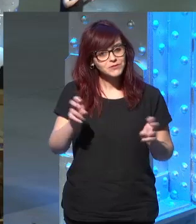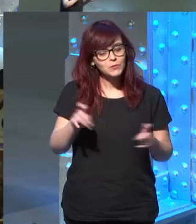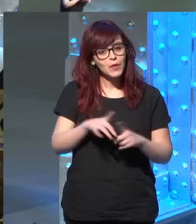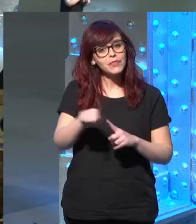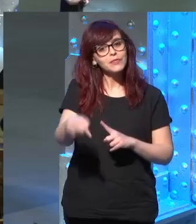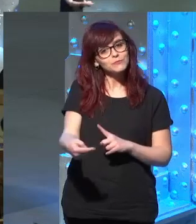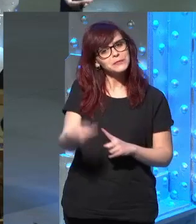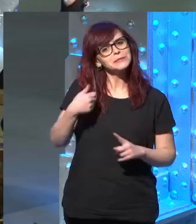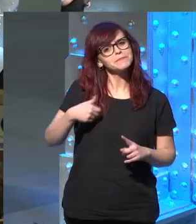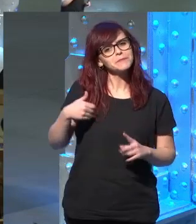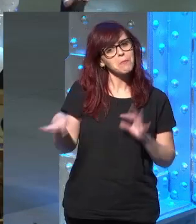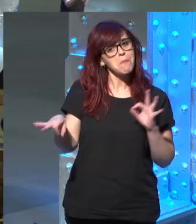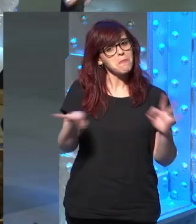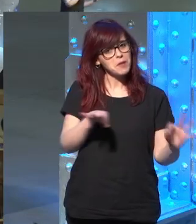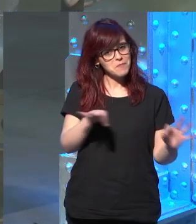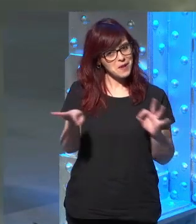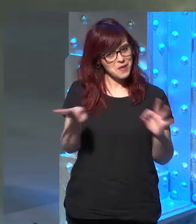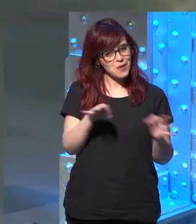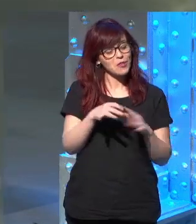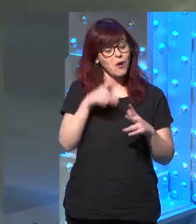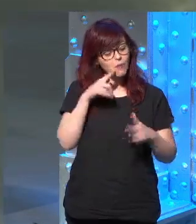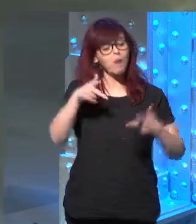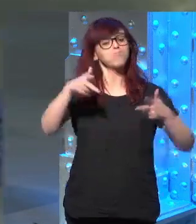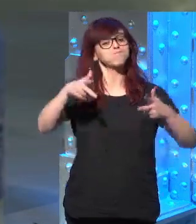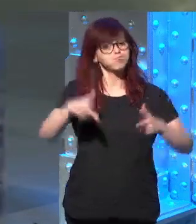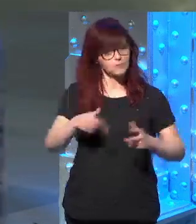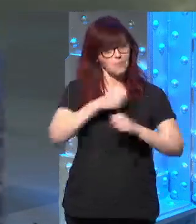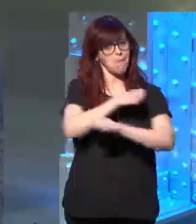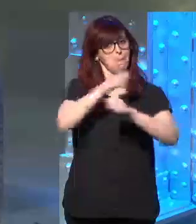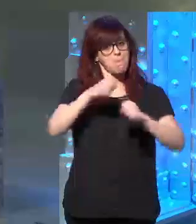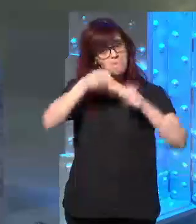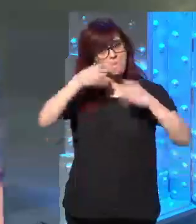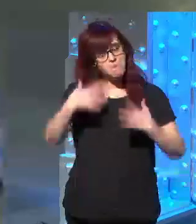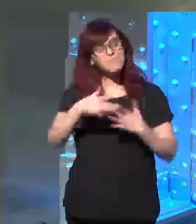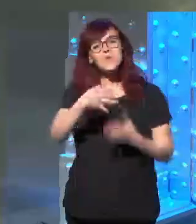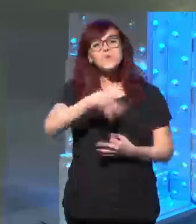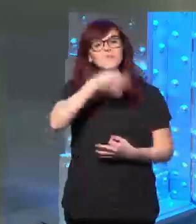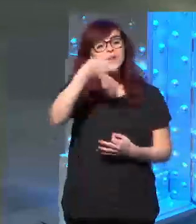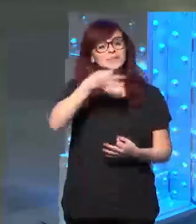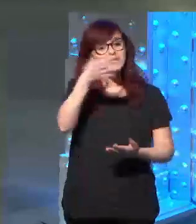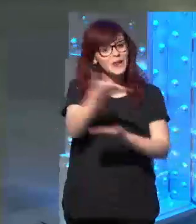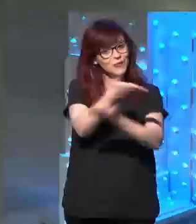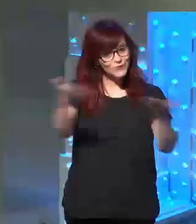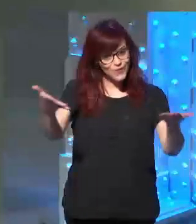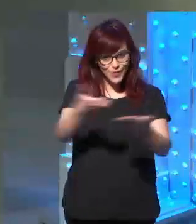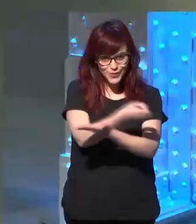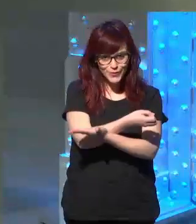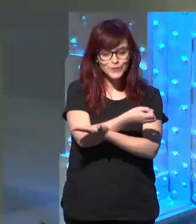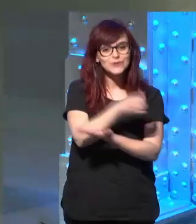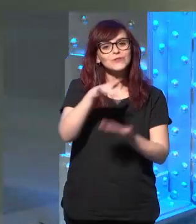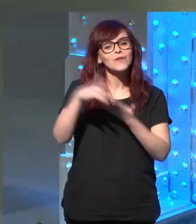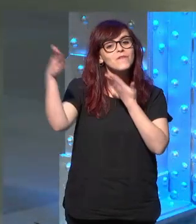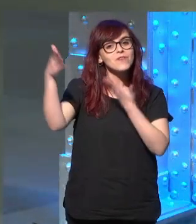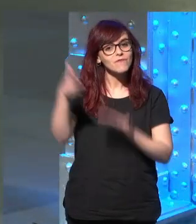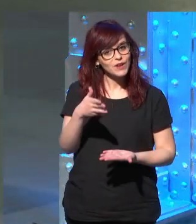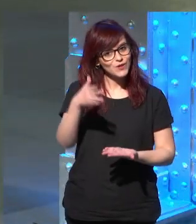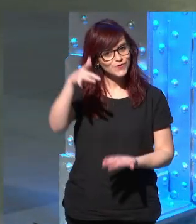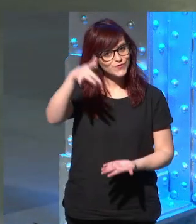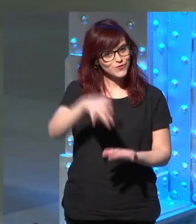tomando un poco asiento, nunca mejor dicho. Como digo, buenas tardes a todos y bienvenidos a